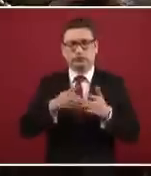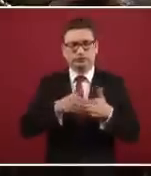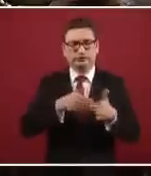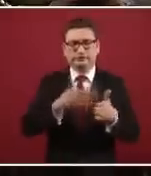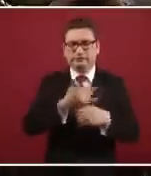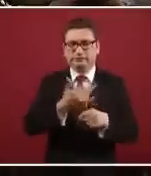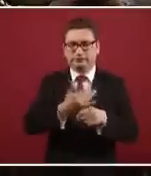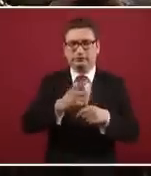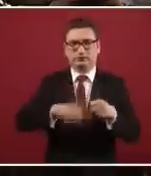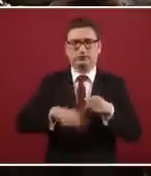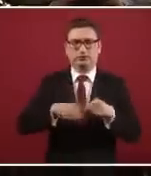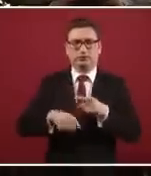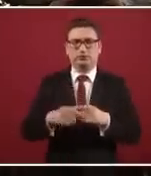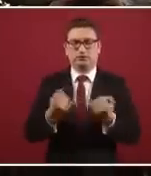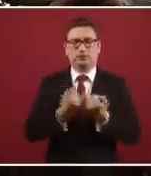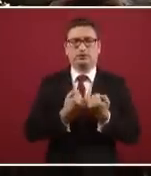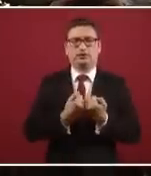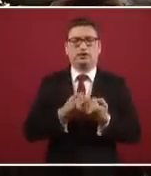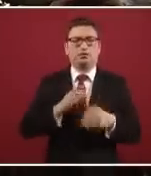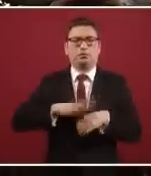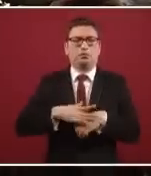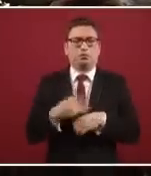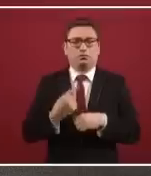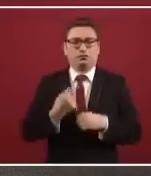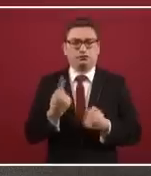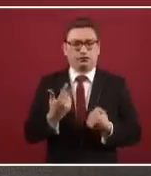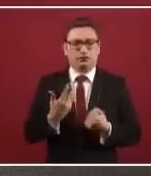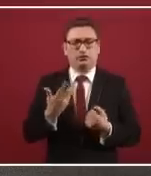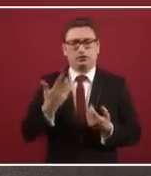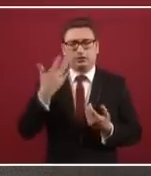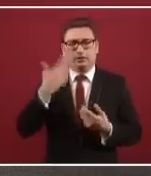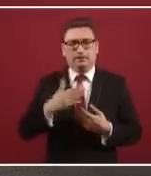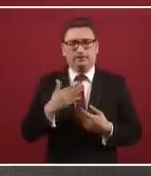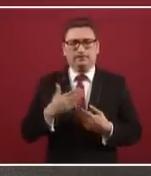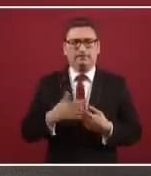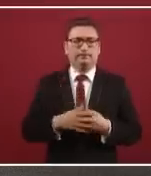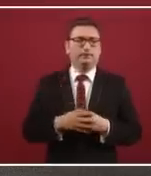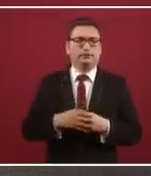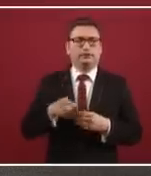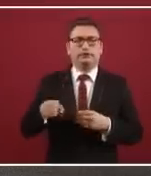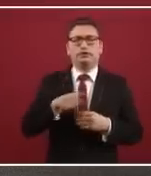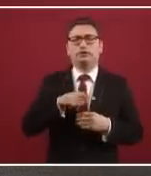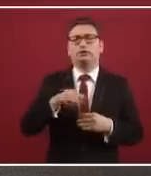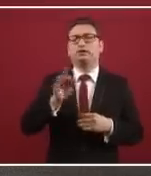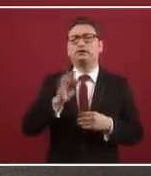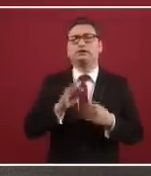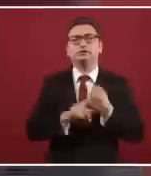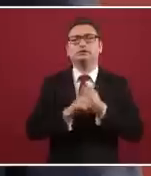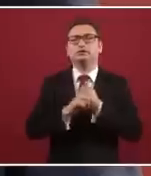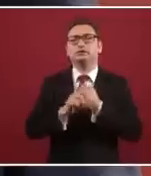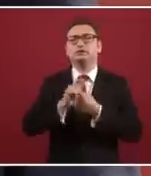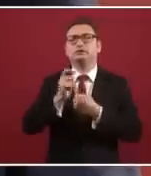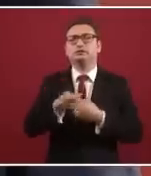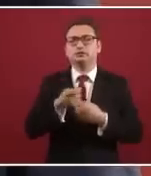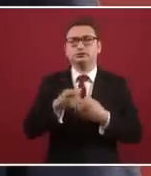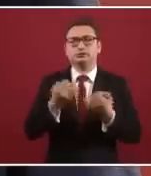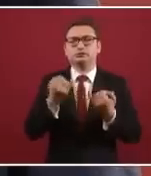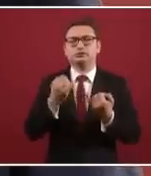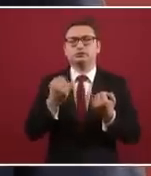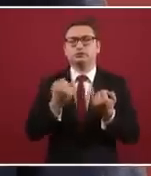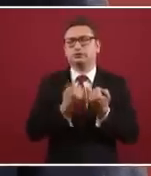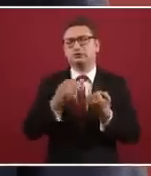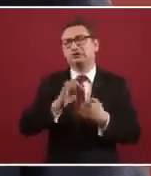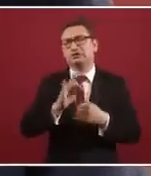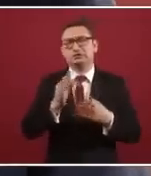obstáculos, a qué se debe, si tiene que ver con la falta de hospitales